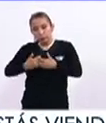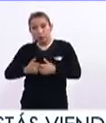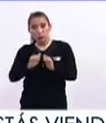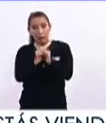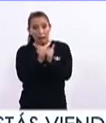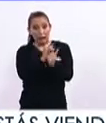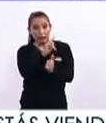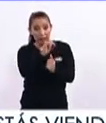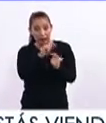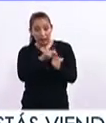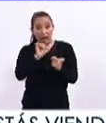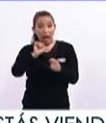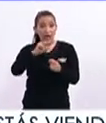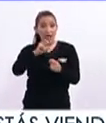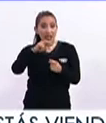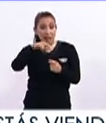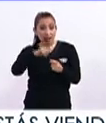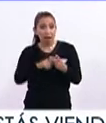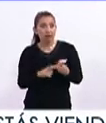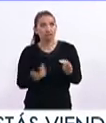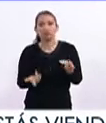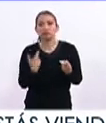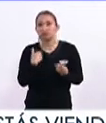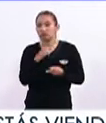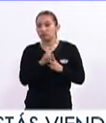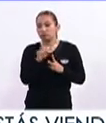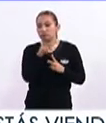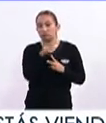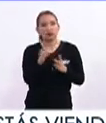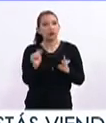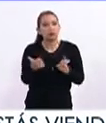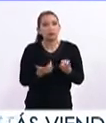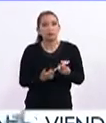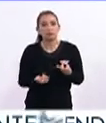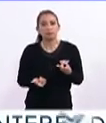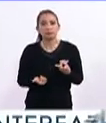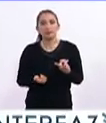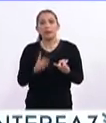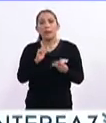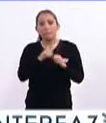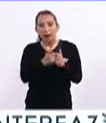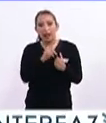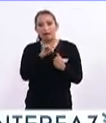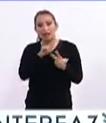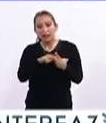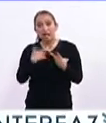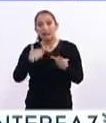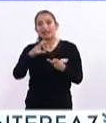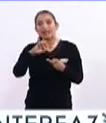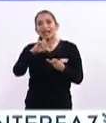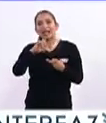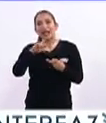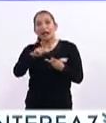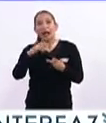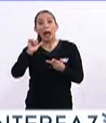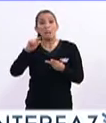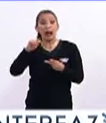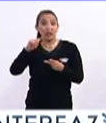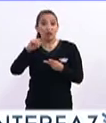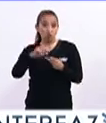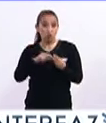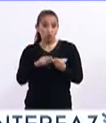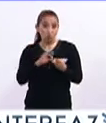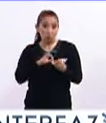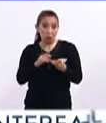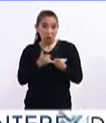pan integral, una avena, ¿qué más? Exactamente, pan integral, avena, cereales como el amaranto pueden ser